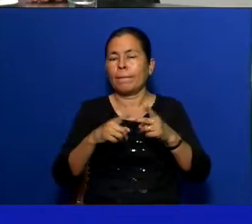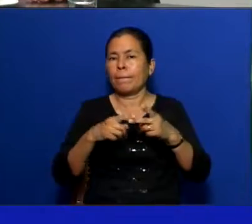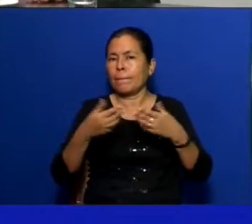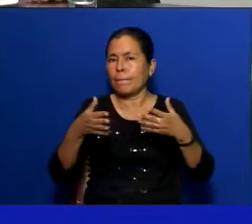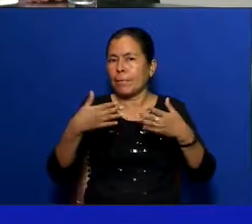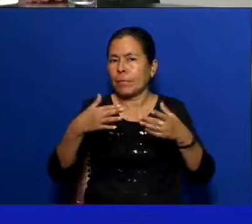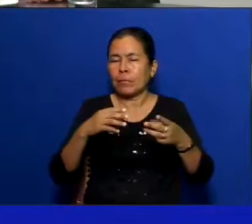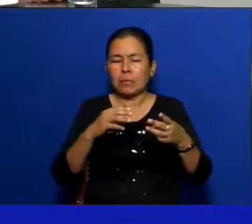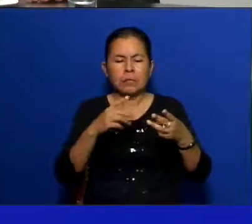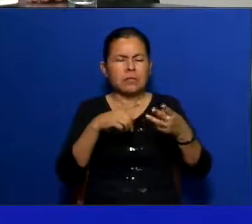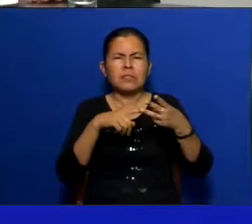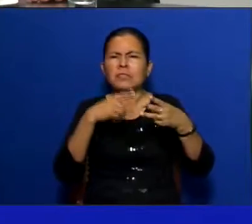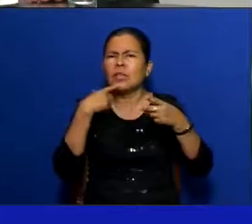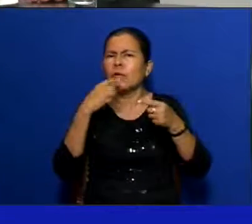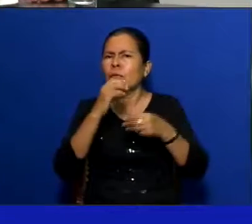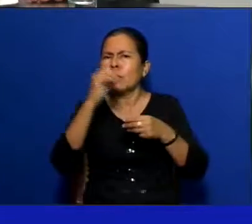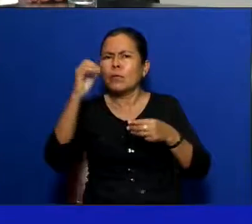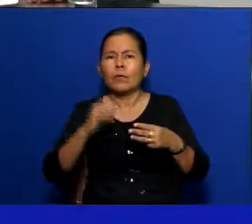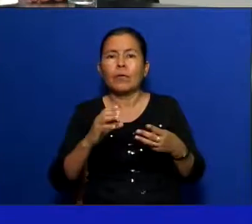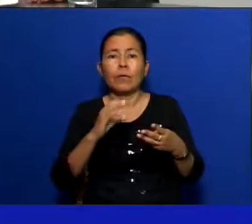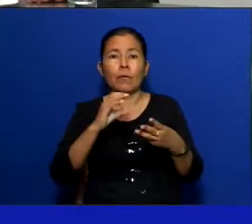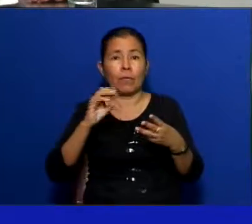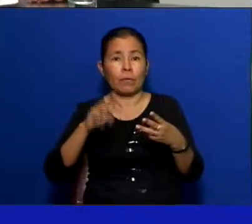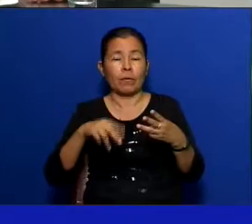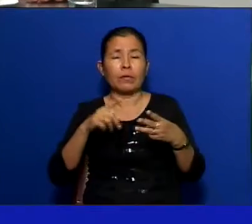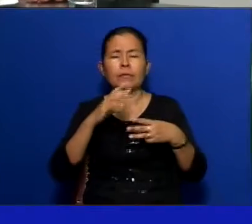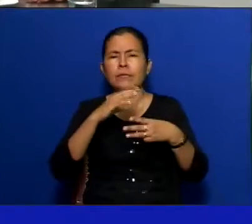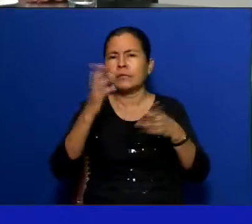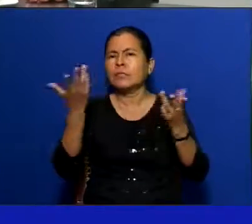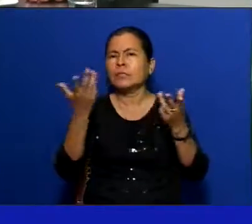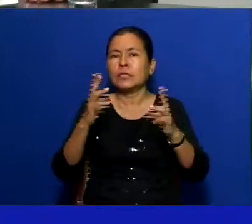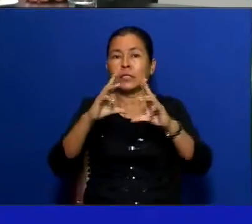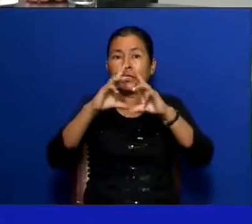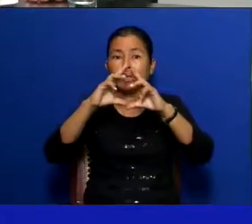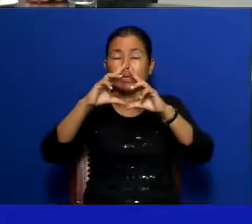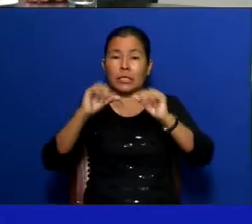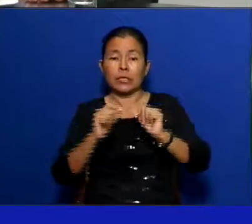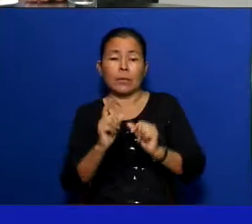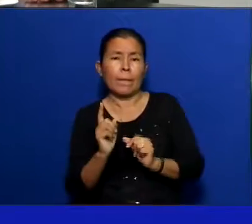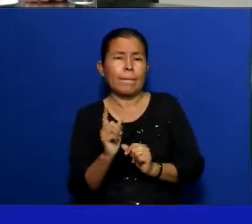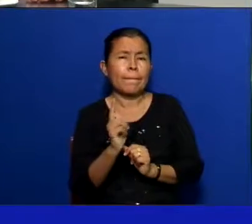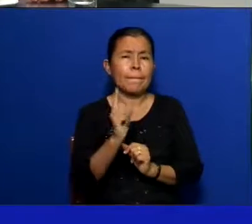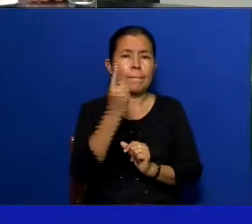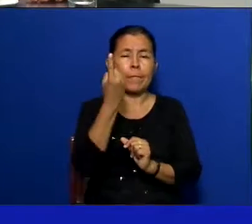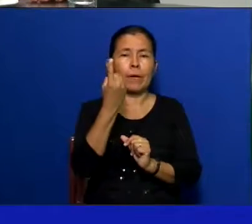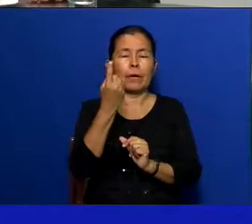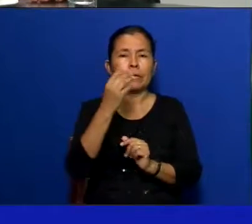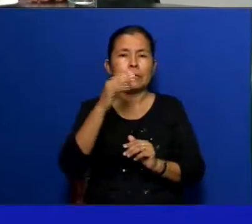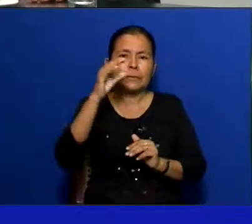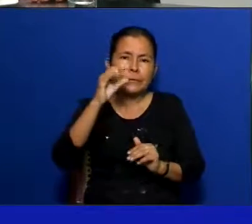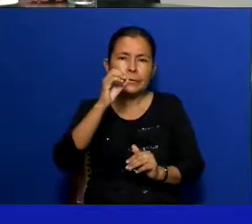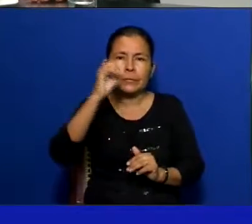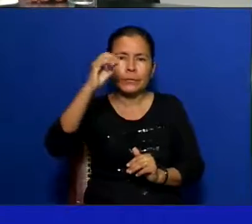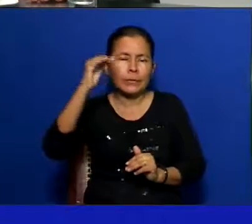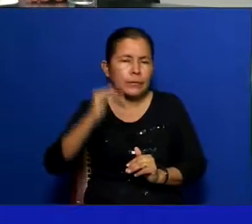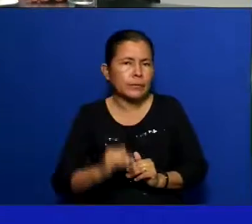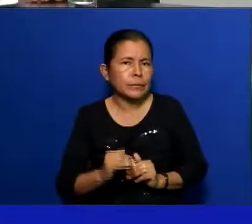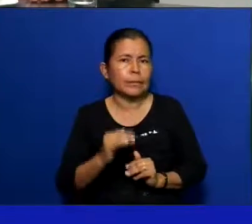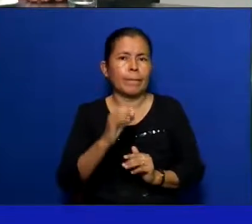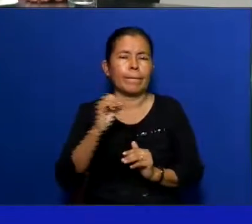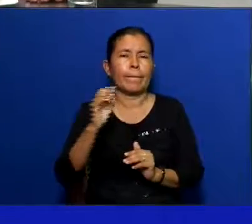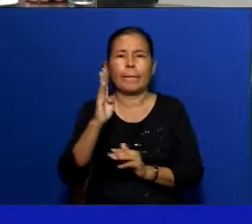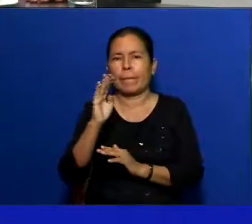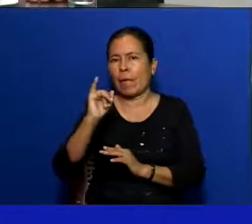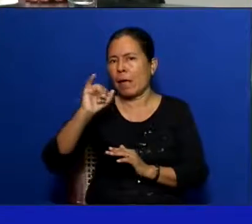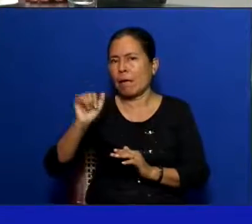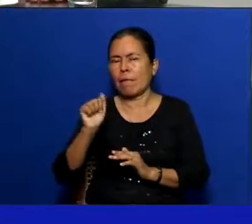este grupo de tasas más bajas, Costa Rica, Panamá y Nicaragua, Nicaragua es la que las tiene más bajas. Y la tendencia, digamos, de los... ¿Cuál es el